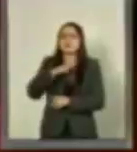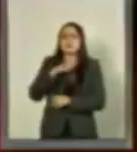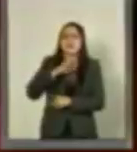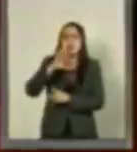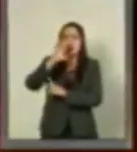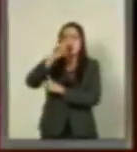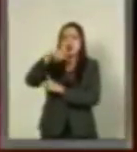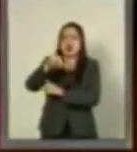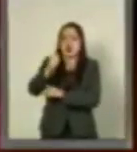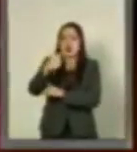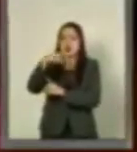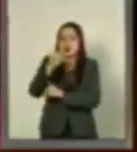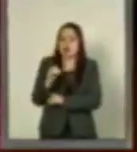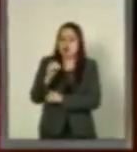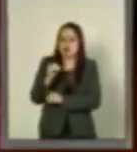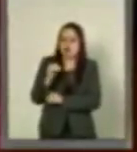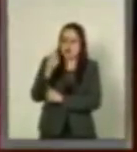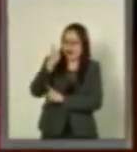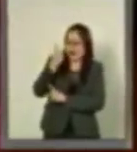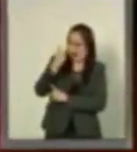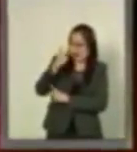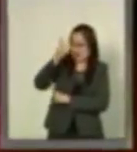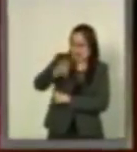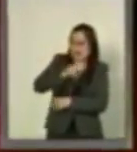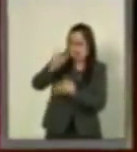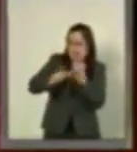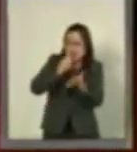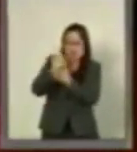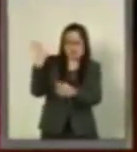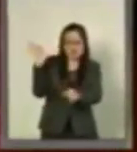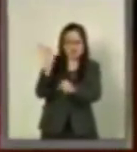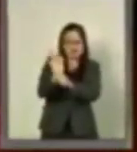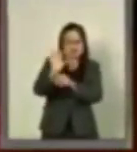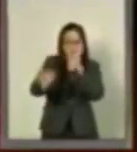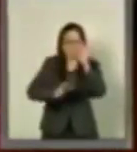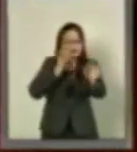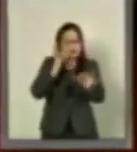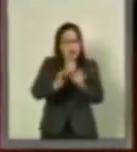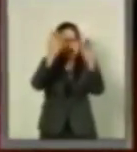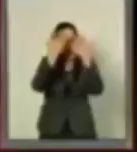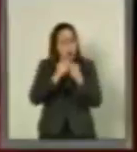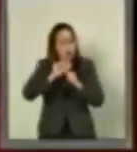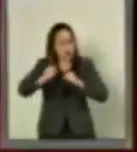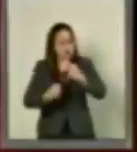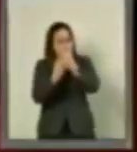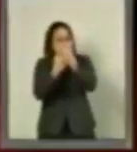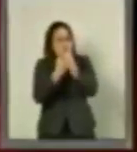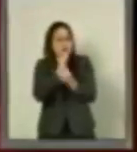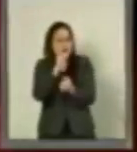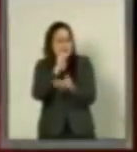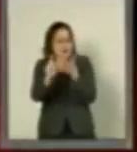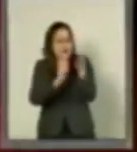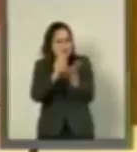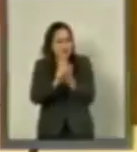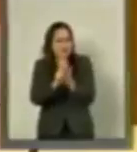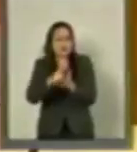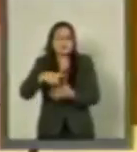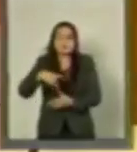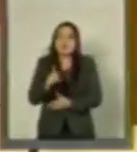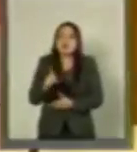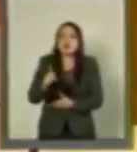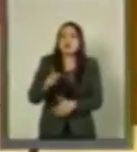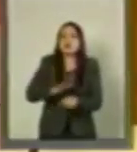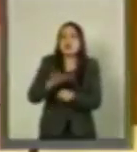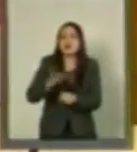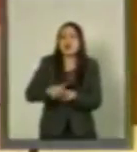CONAGO, que no tiene documento legal alguno que le dé vida jurídica. Y sin embargo, en uno de